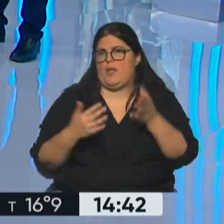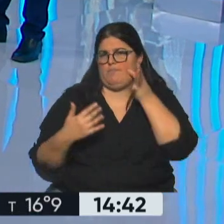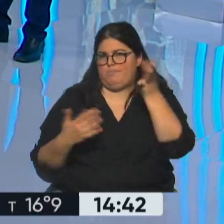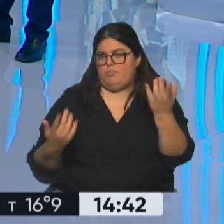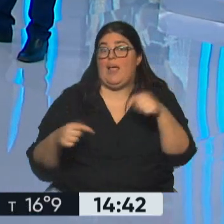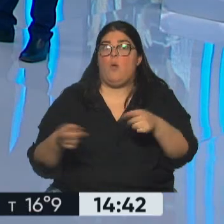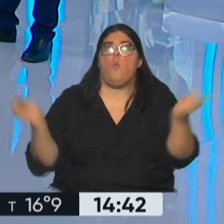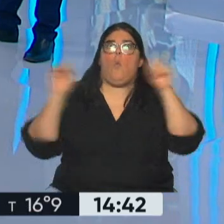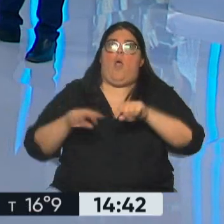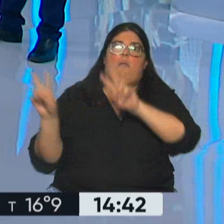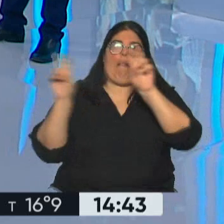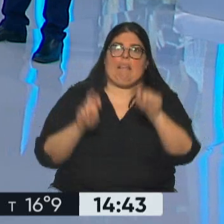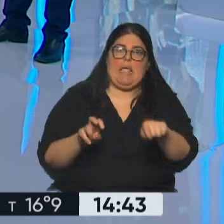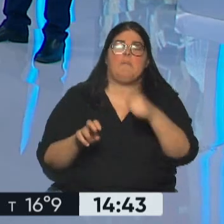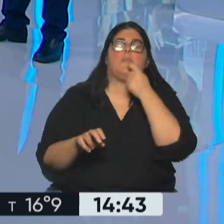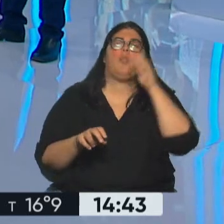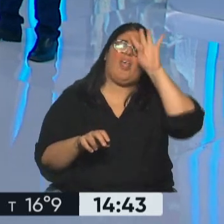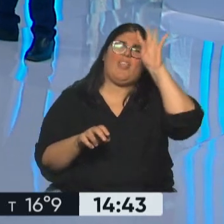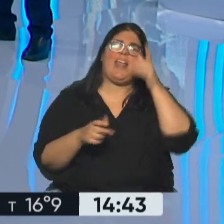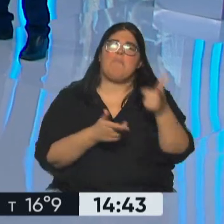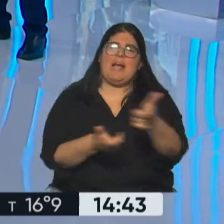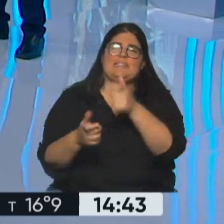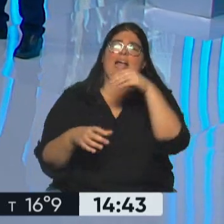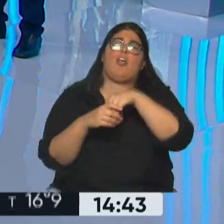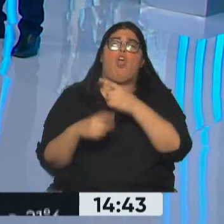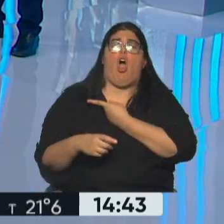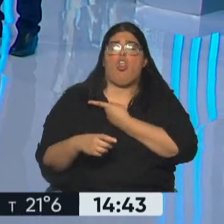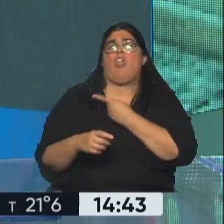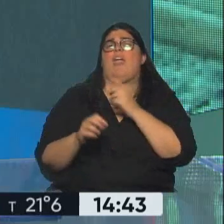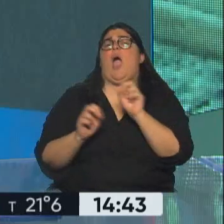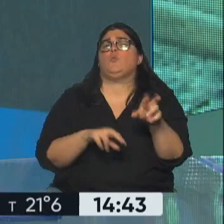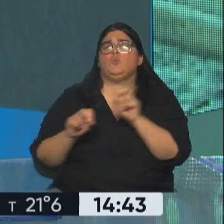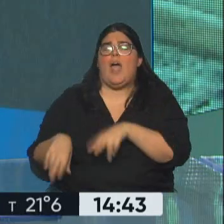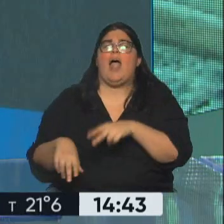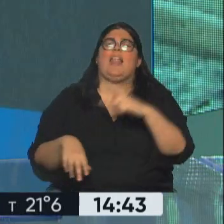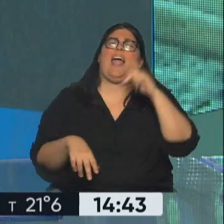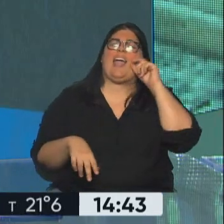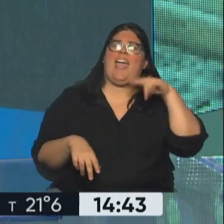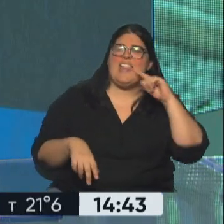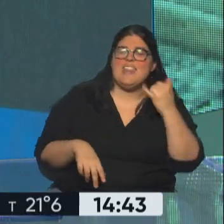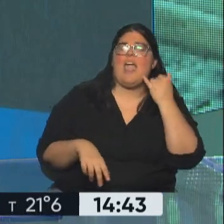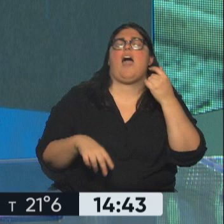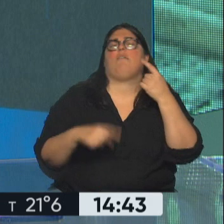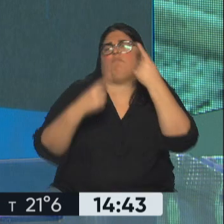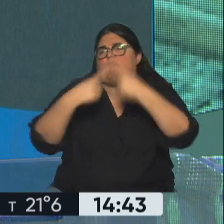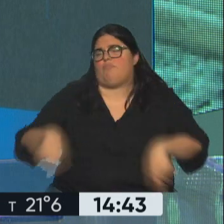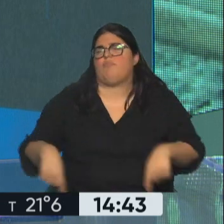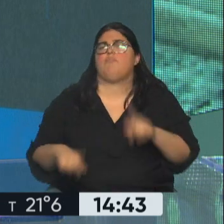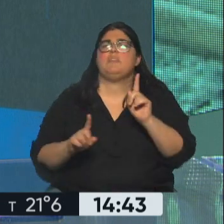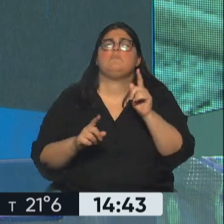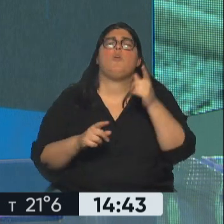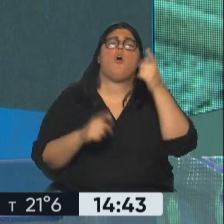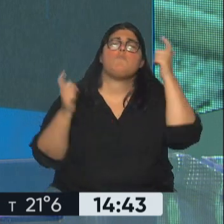abrir en tema, las masacres indígenas en Australia y en Kenia también. Todos estos crímenes por los cuales la